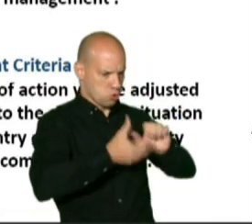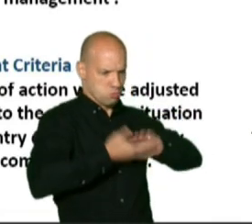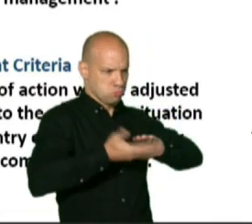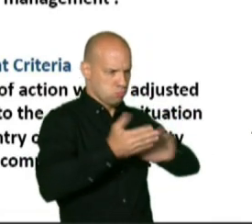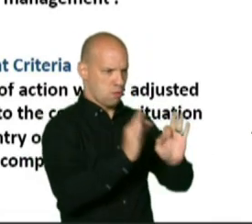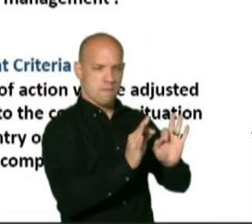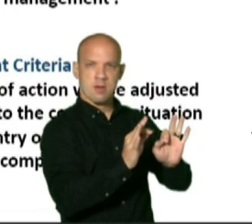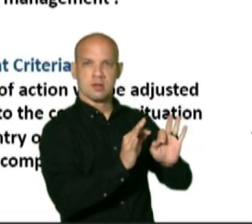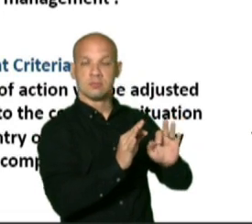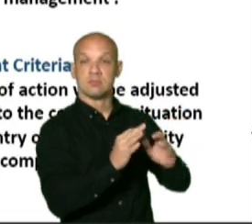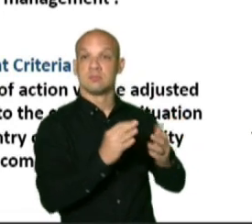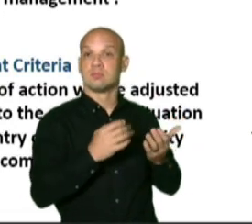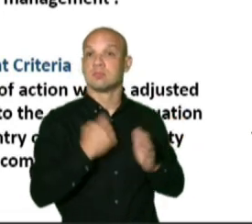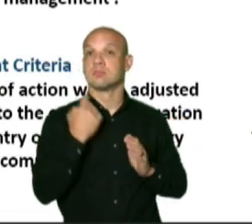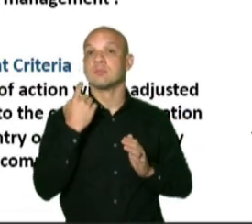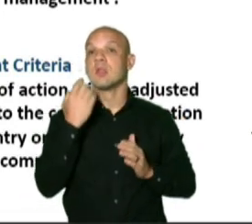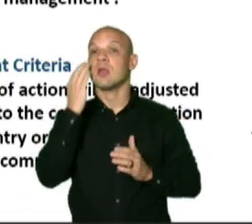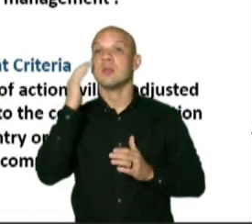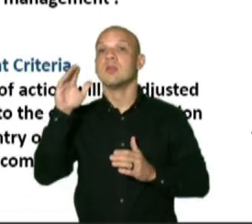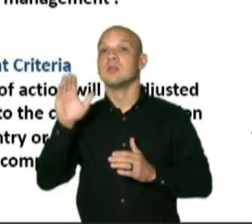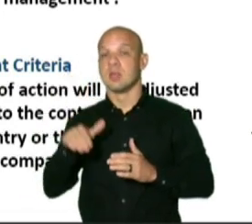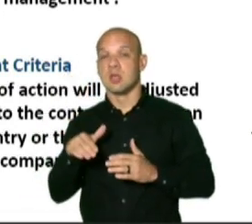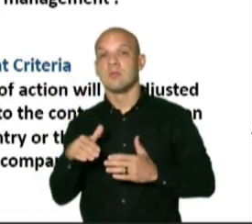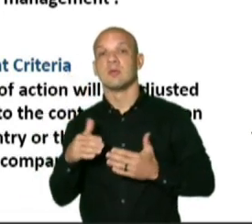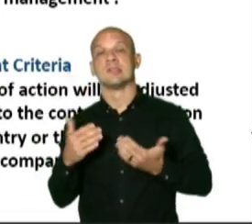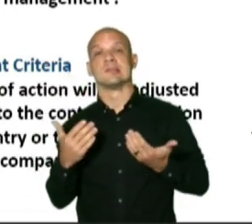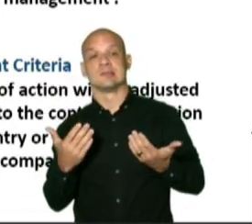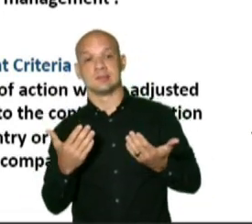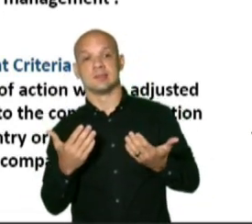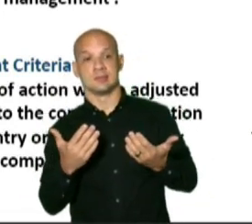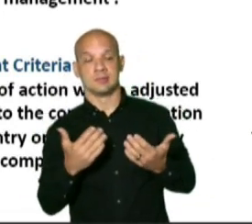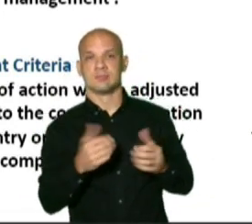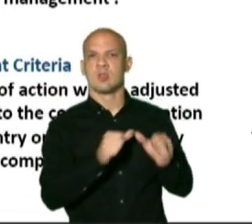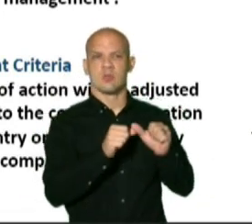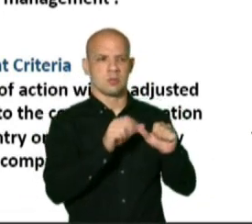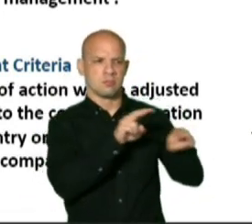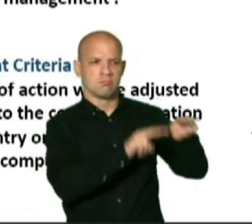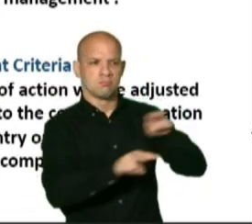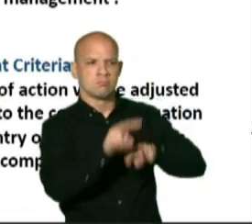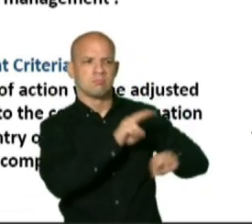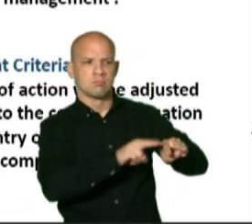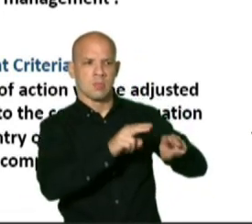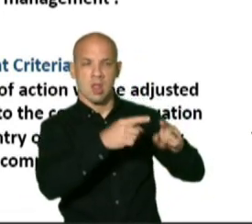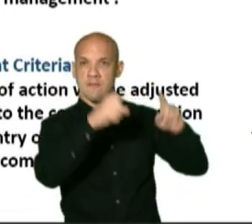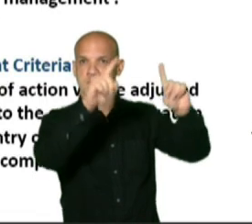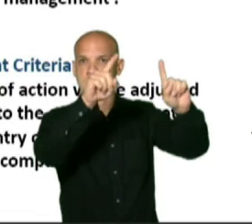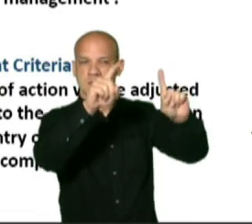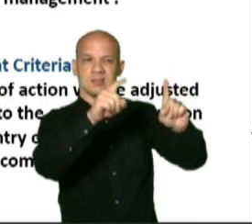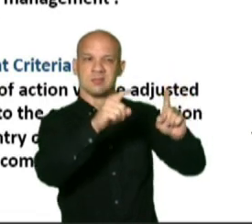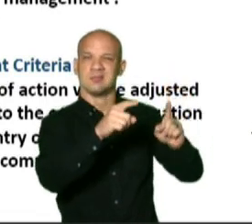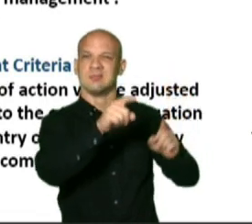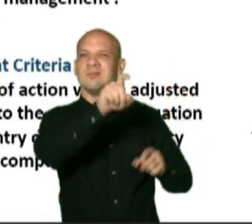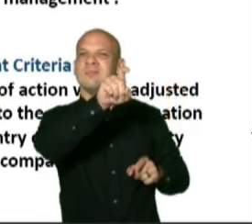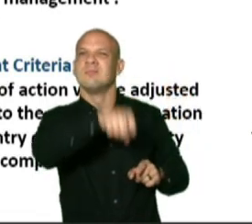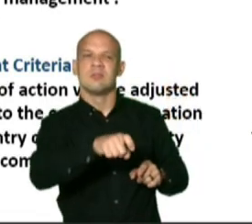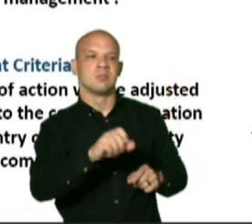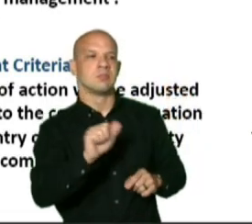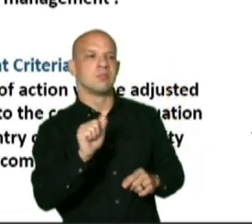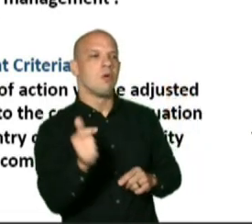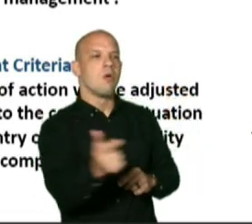intención es, reconociendo que el Estado, ¿verdad?, lograr un estado de fiscalización efectiva requiere la